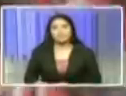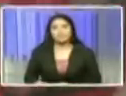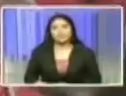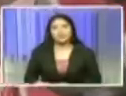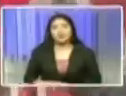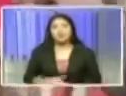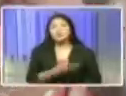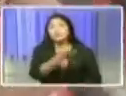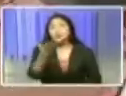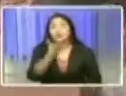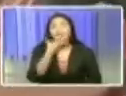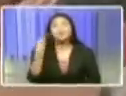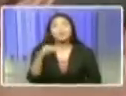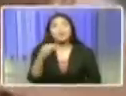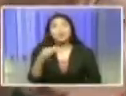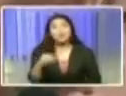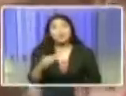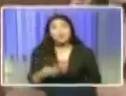Nuestro muchacho,